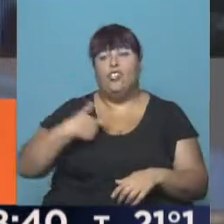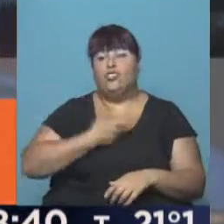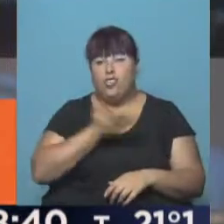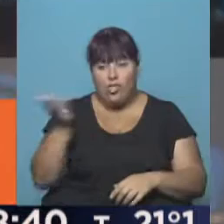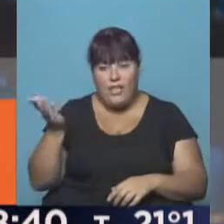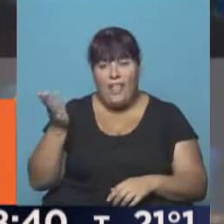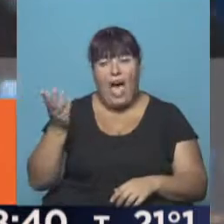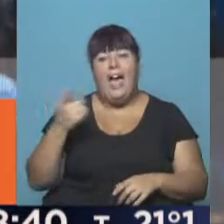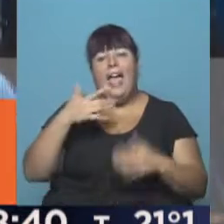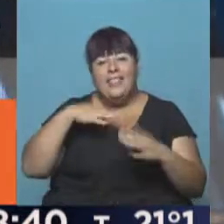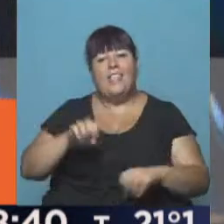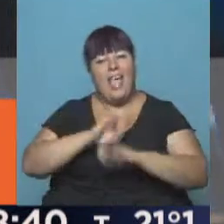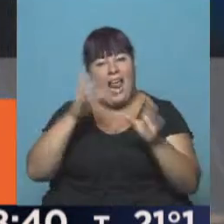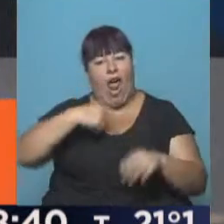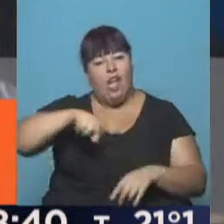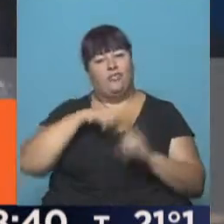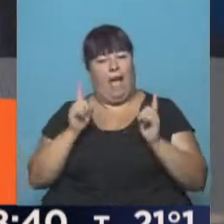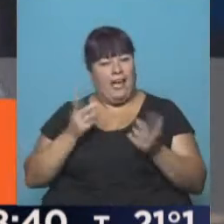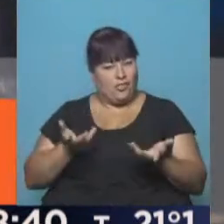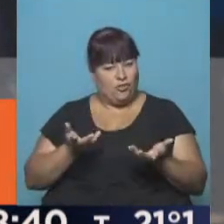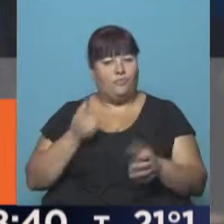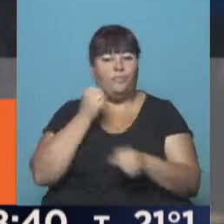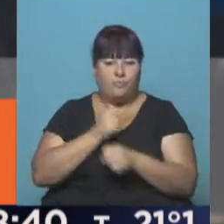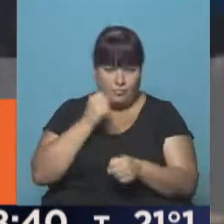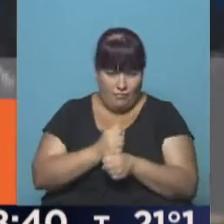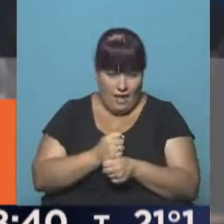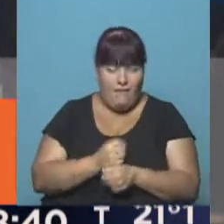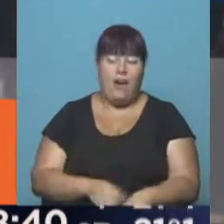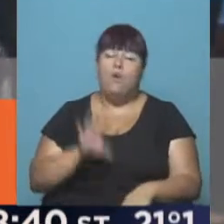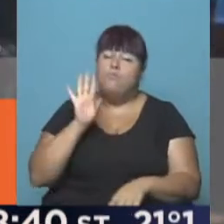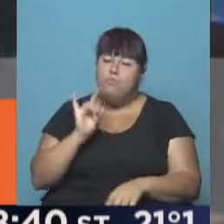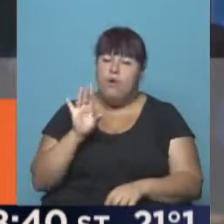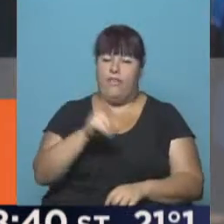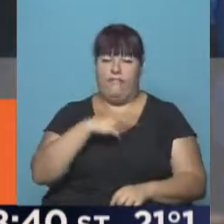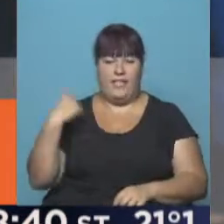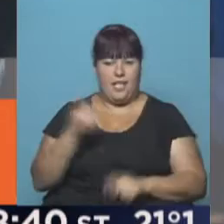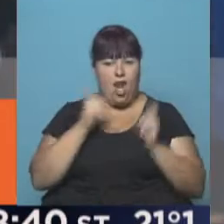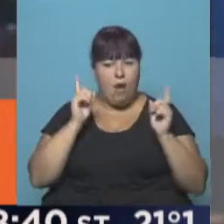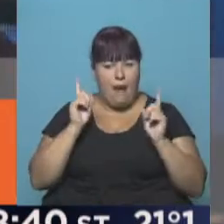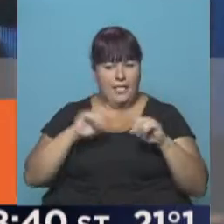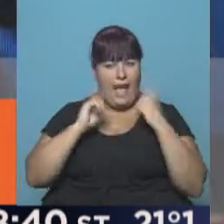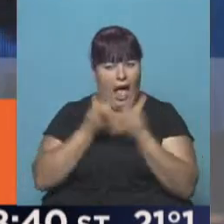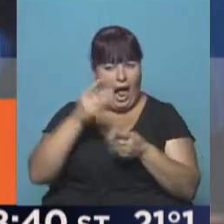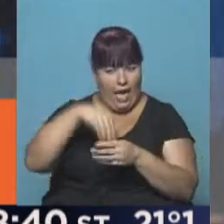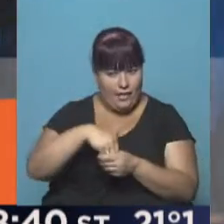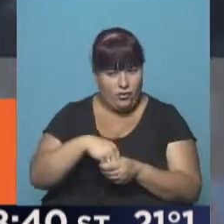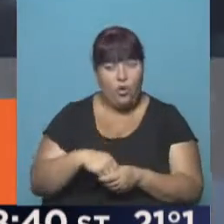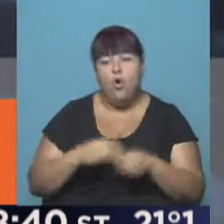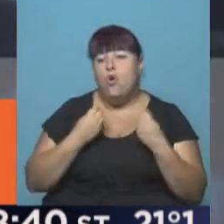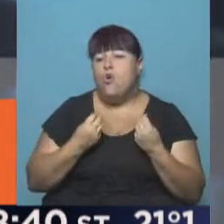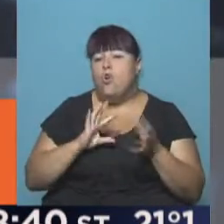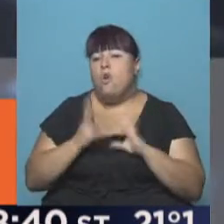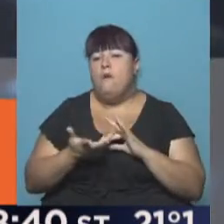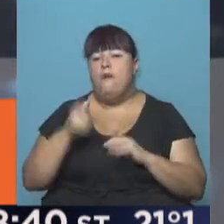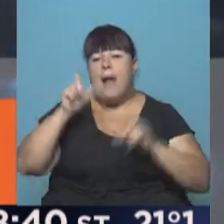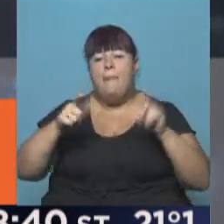nos entienda mejor a los docentes en el trabajo complejo que hoy tenemos en las aulas y cómo podría ser